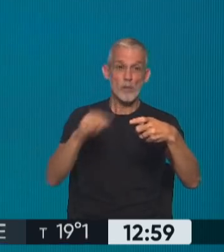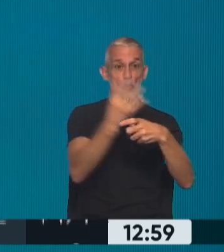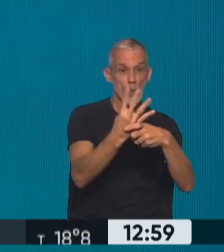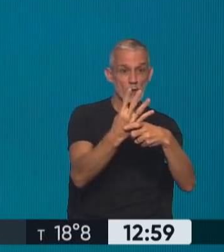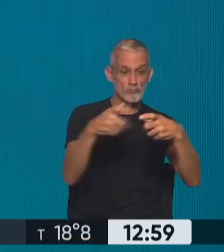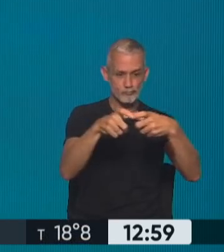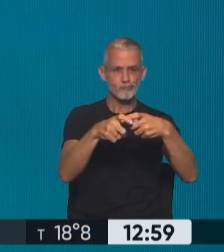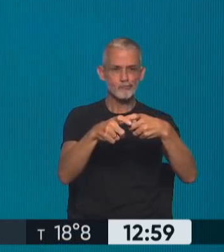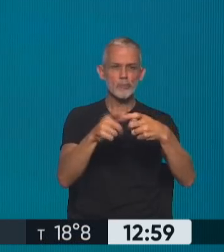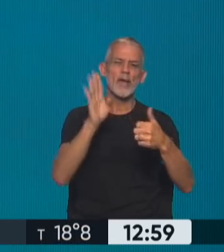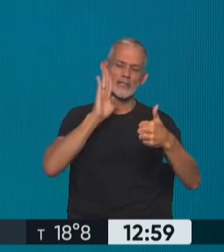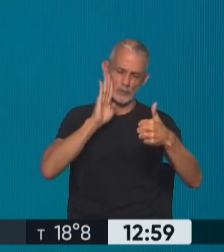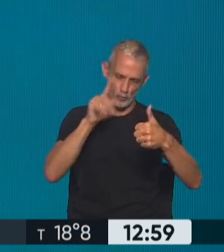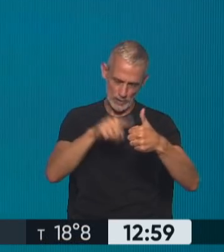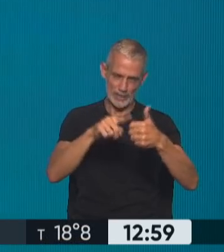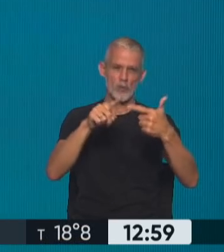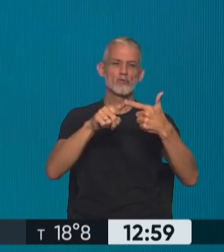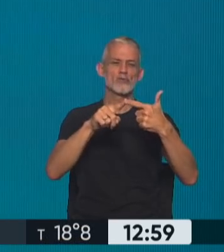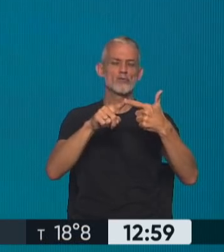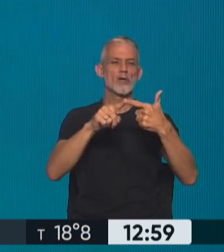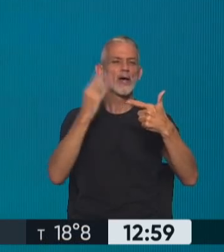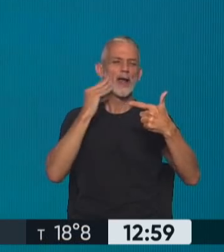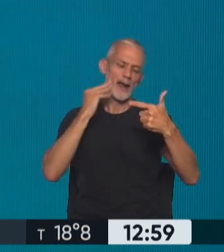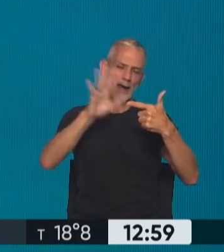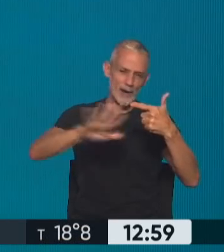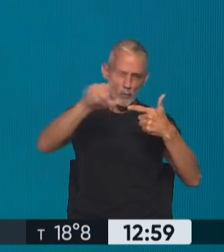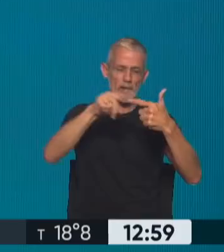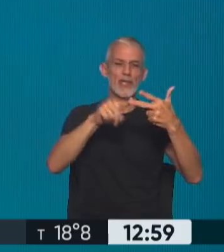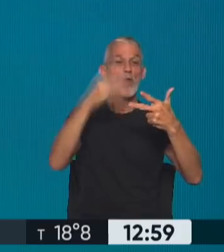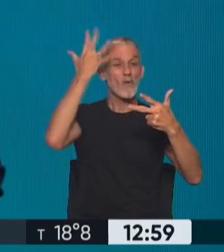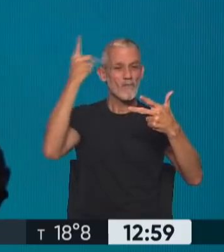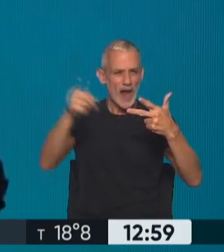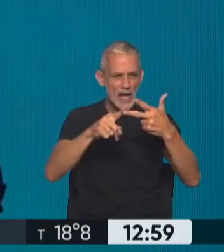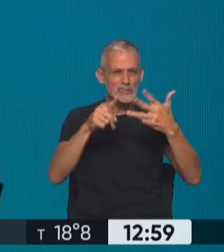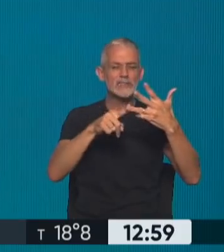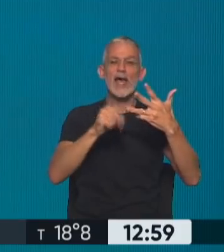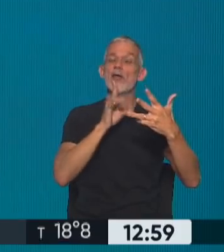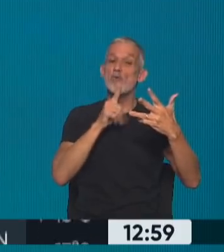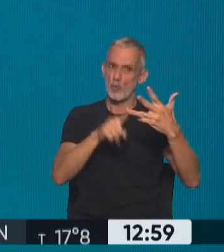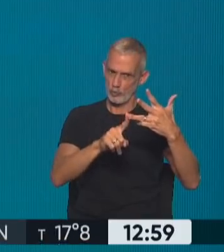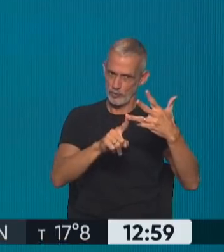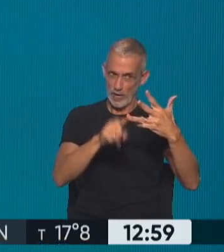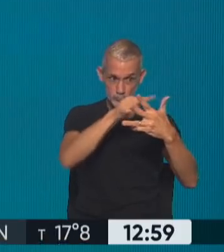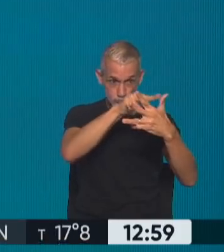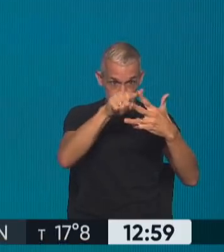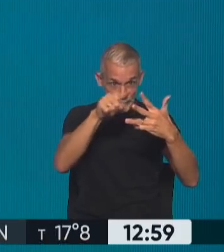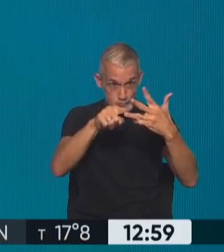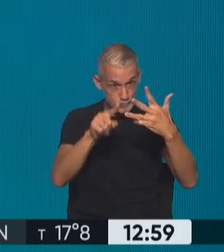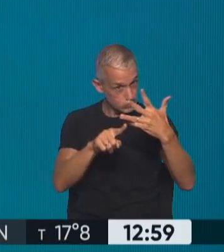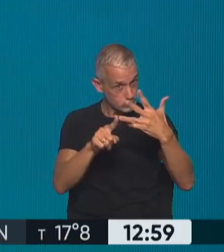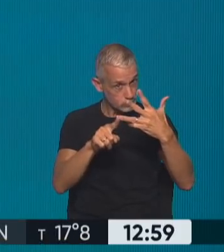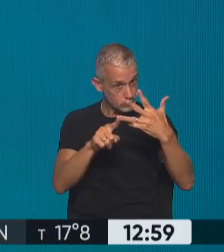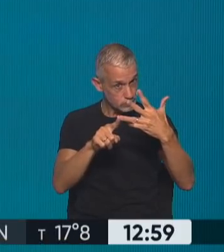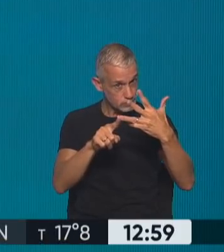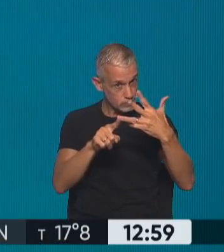todos, hablo de Estados Unidos, hablo del Reino Unido, hablo de Francia, hablo de Rusia, todos